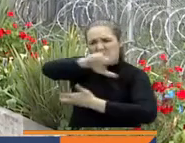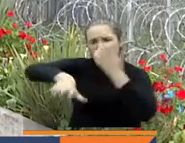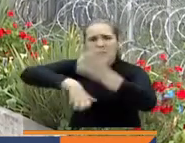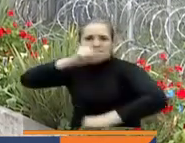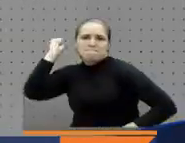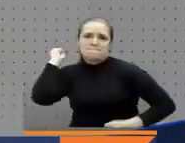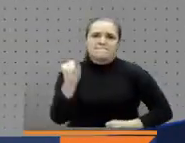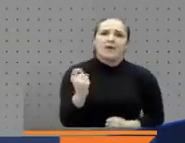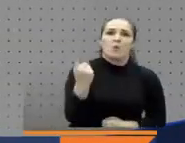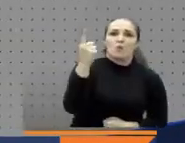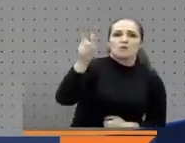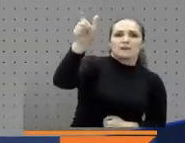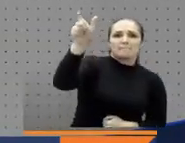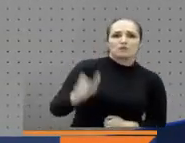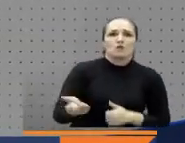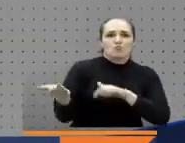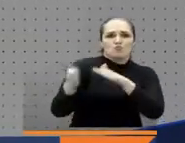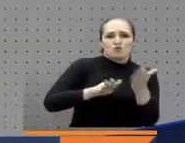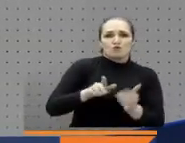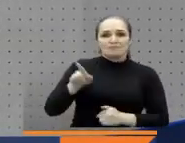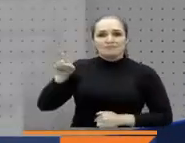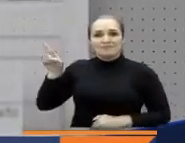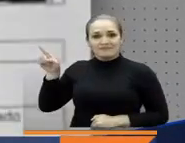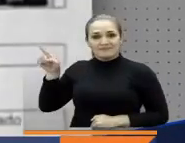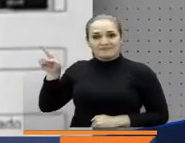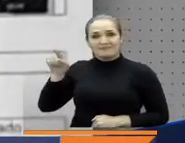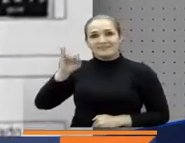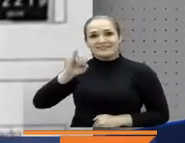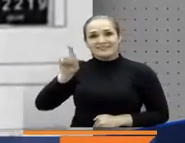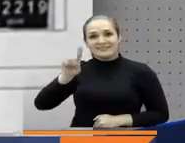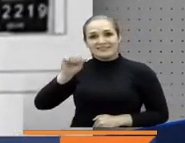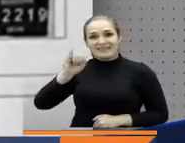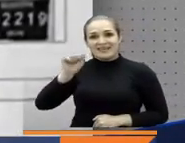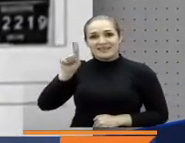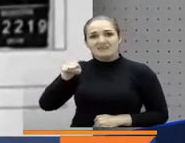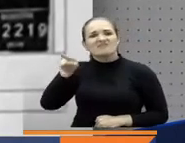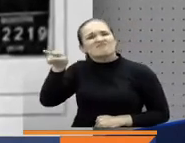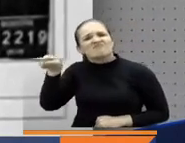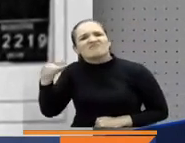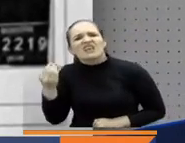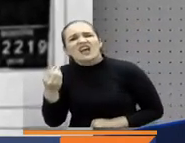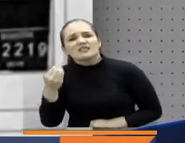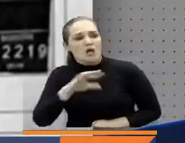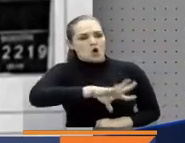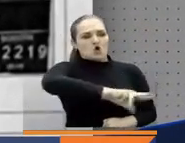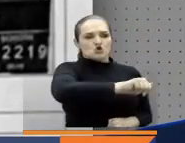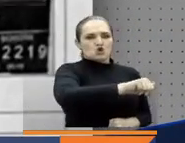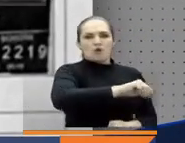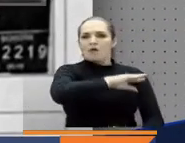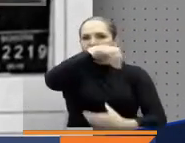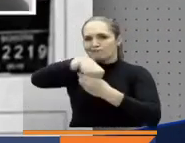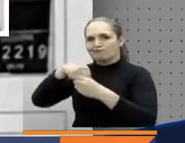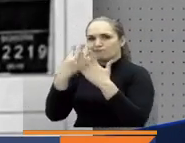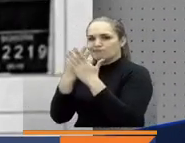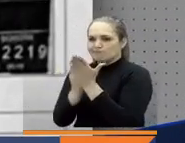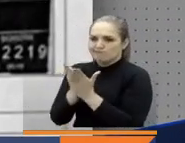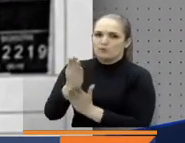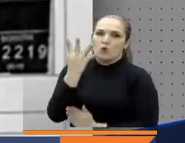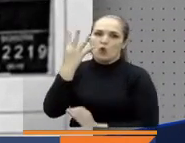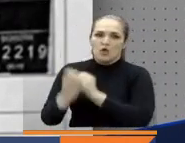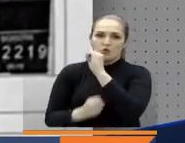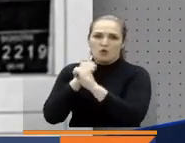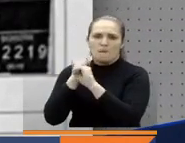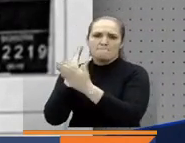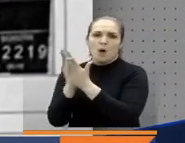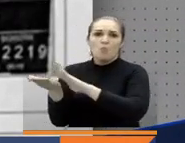Zapata, privado de la libertad, quien estaba condenado a 4 años por el delito de hurto. De acuerdo con el INPEC, los hechos